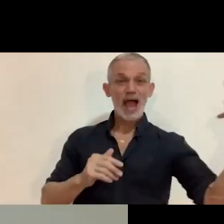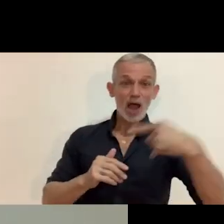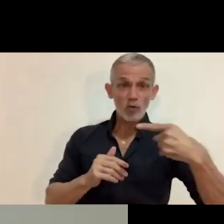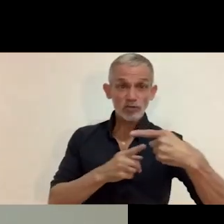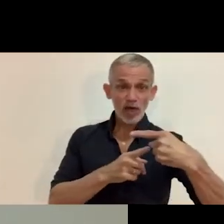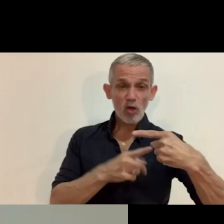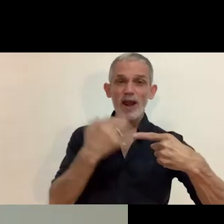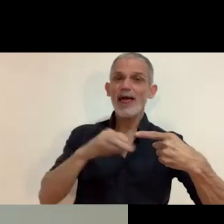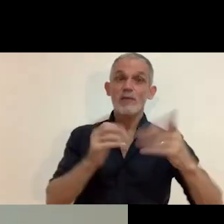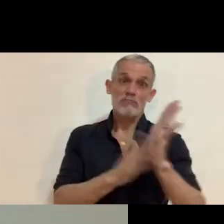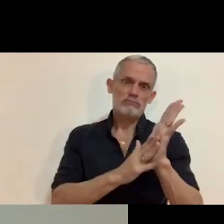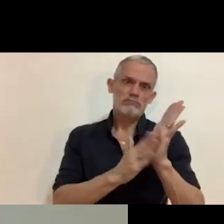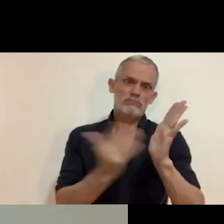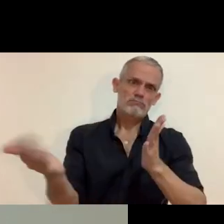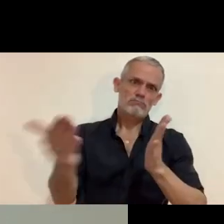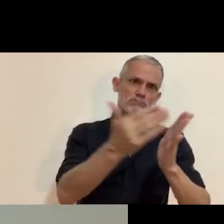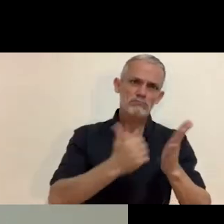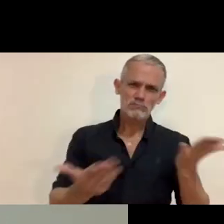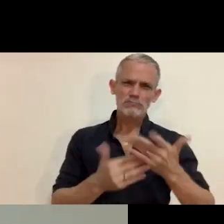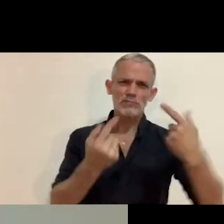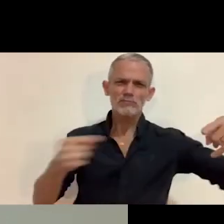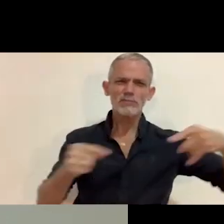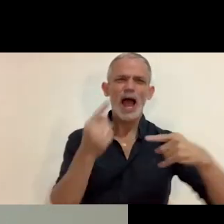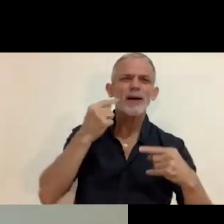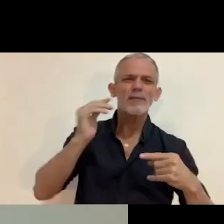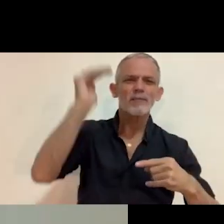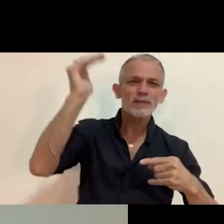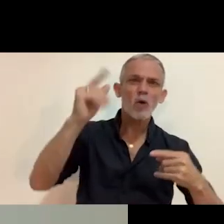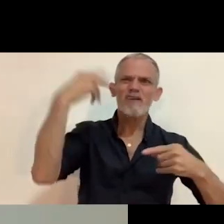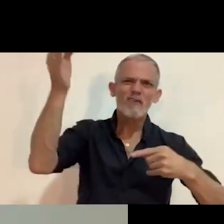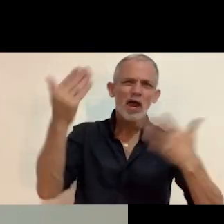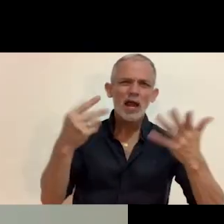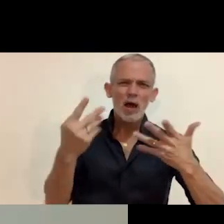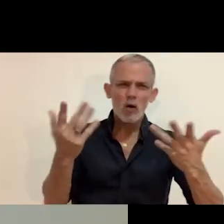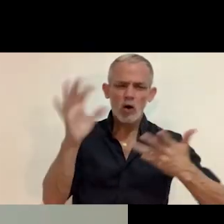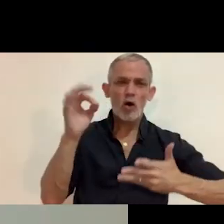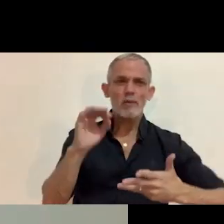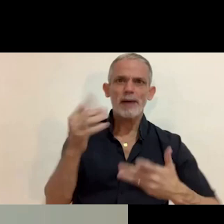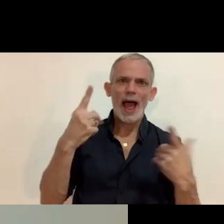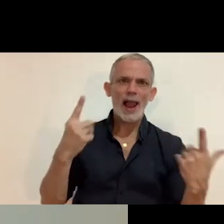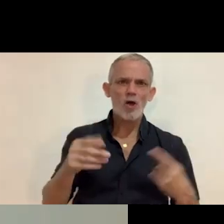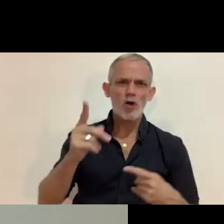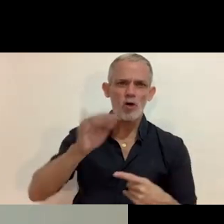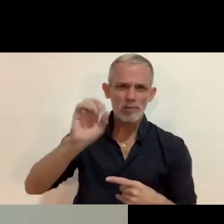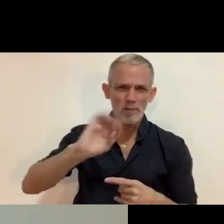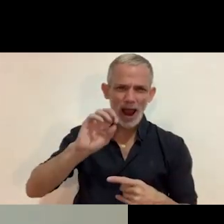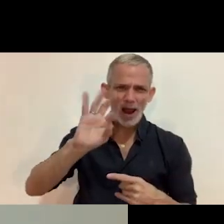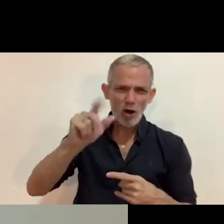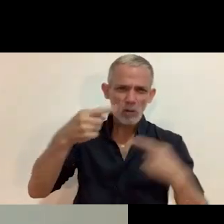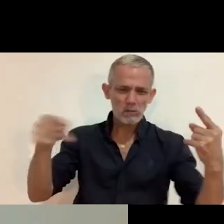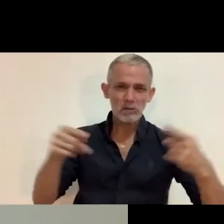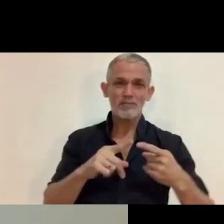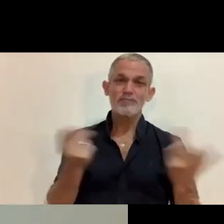que acreditar tanto la materialidad de la conducta como la parte subjetiva, ¿sí?